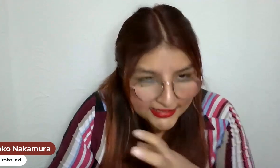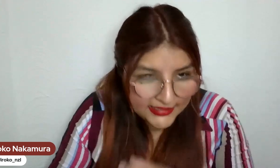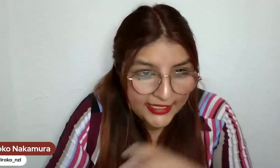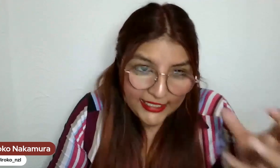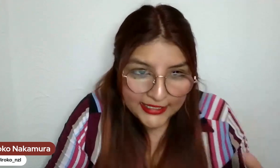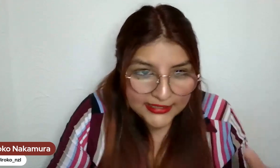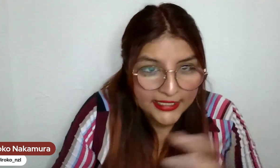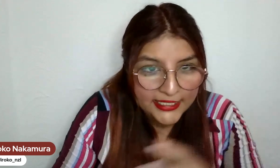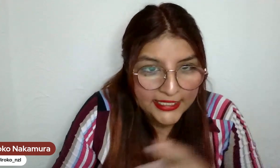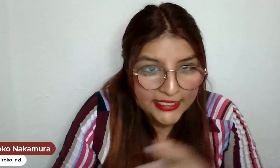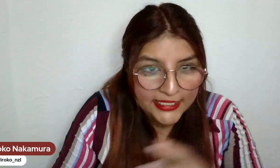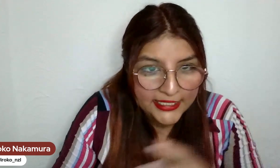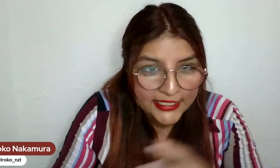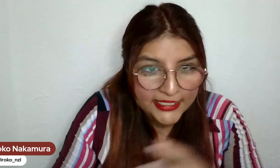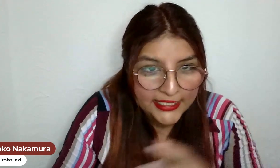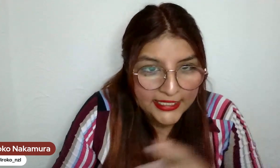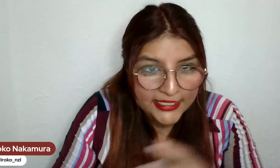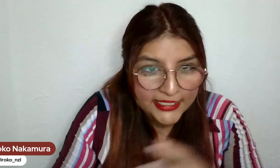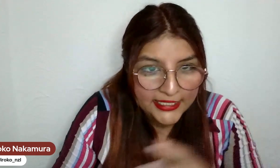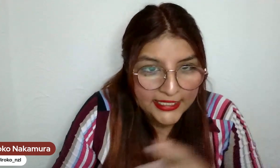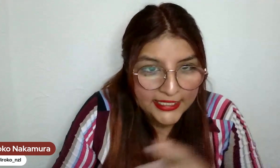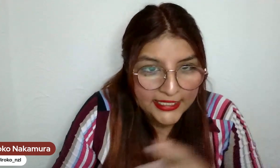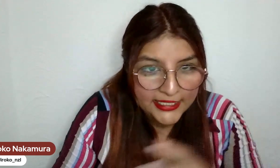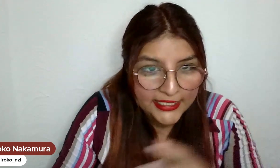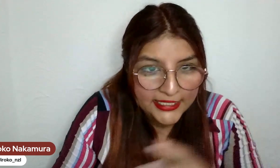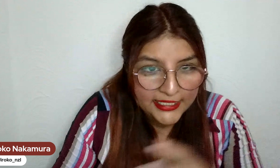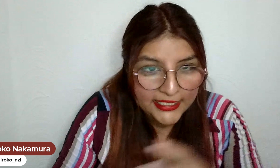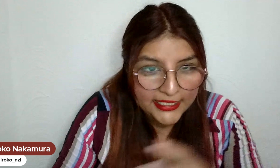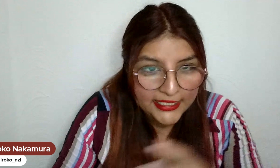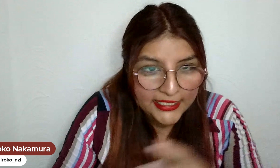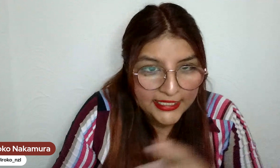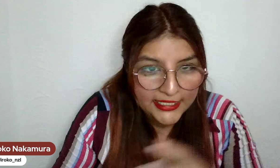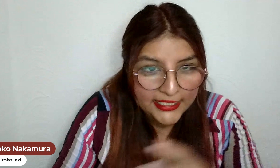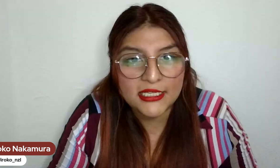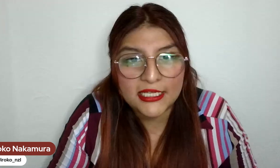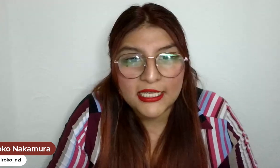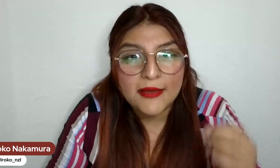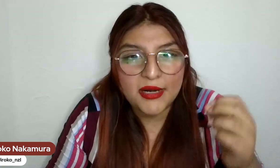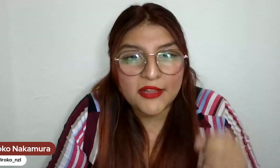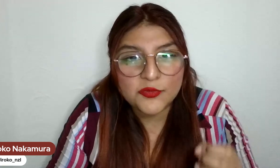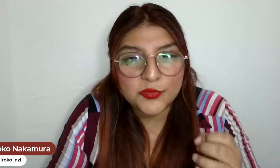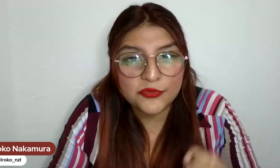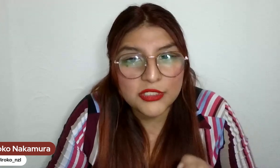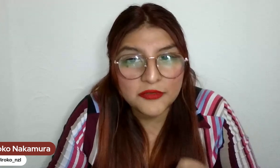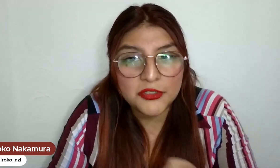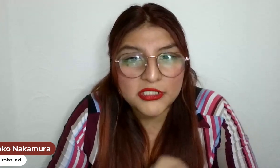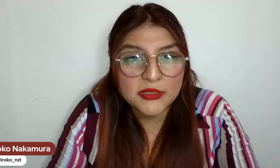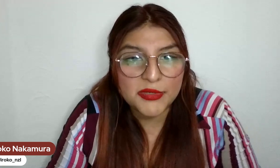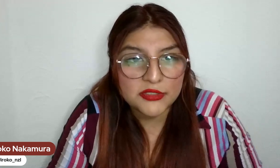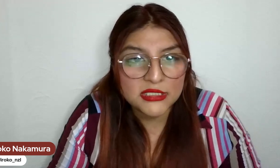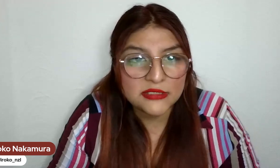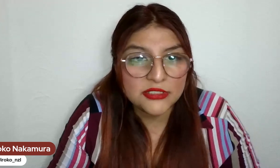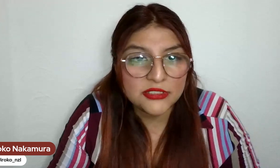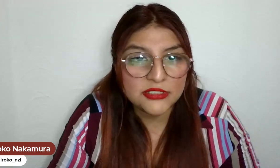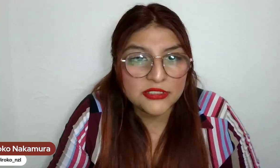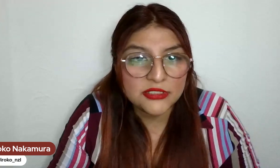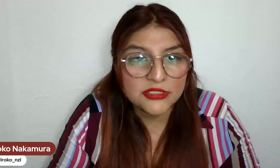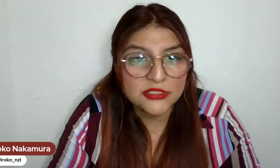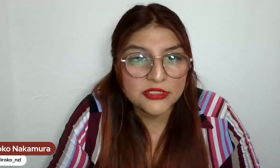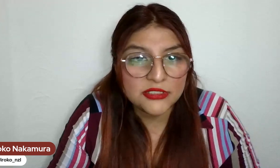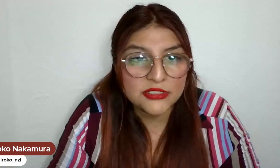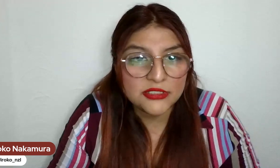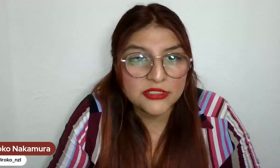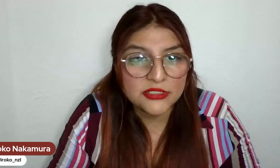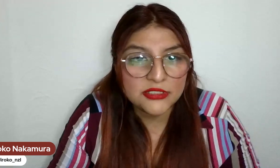alianza Alianza in Pues dice que hay canales que ofrecen ingresos de manera independiente para 2.5 millones de personas en nuestro